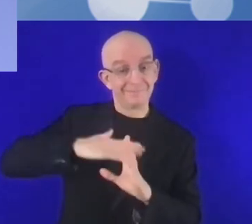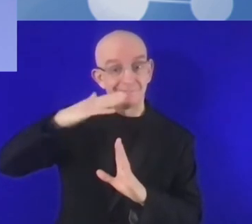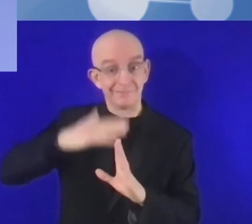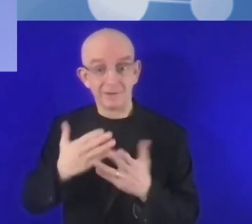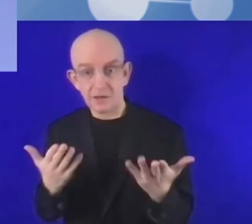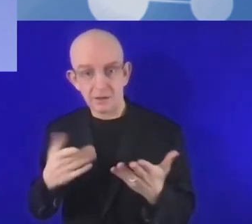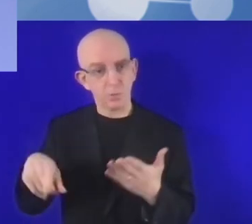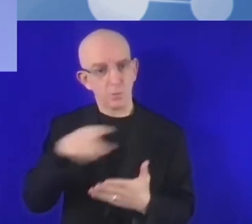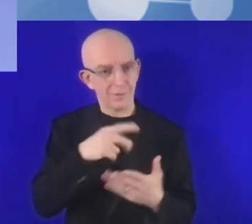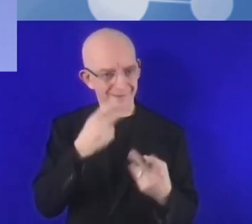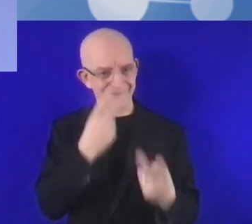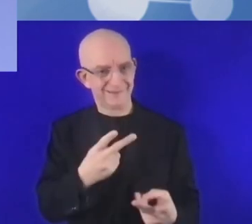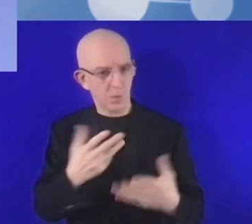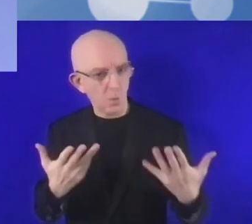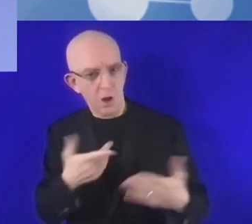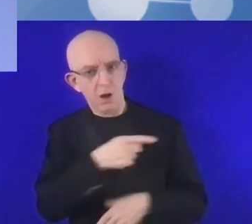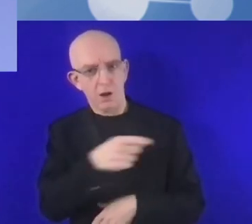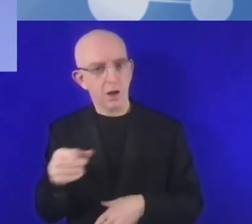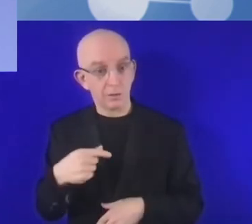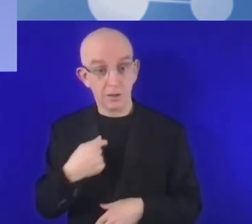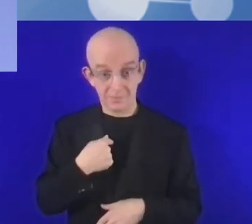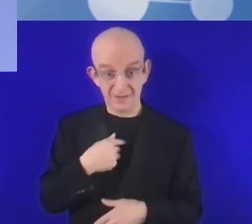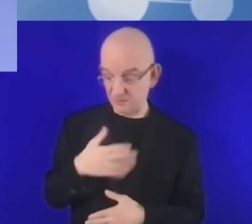viviendo. No quiero que mi hijo